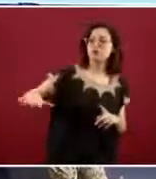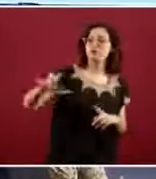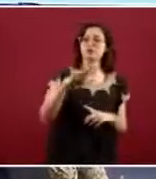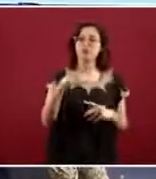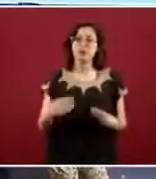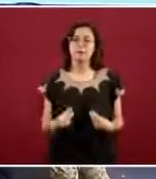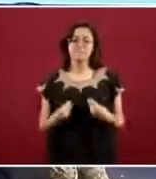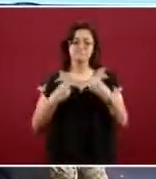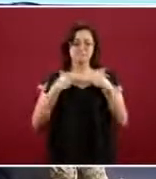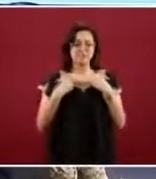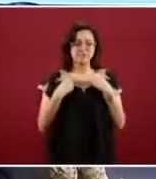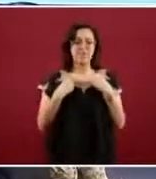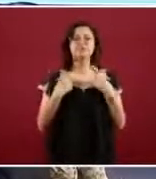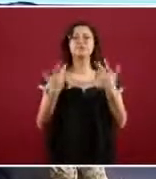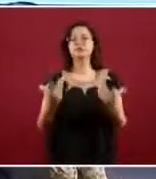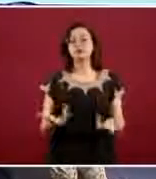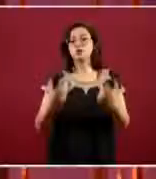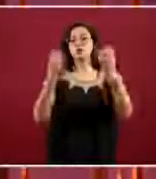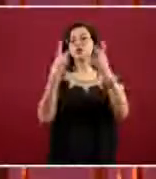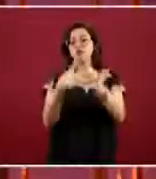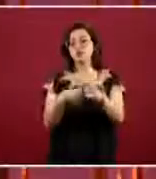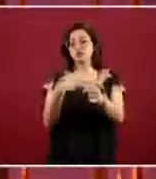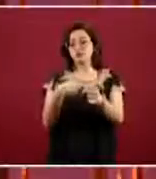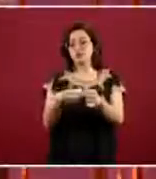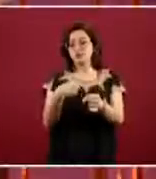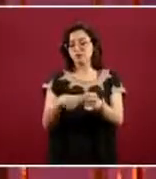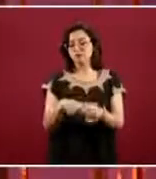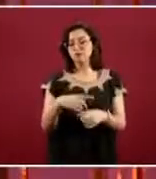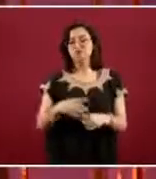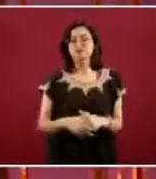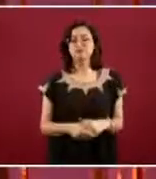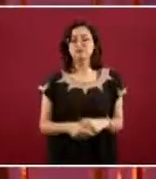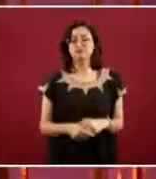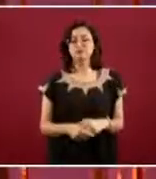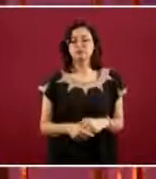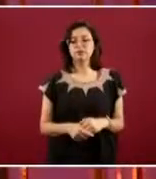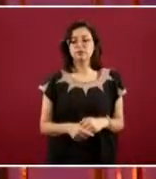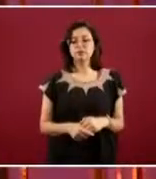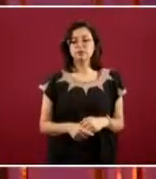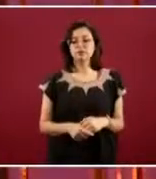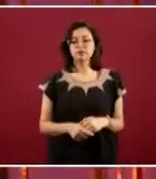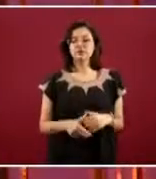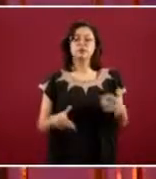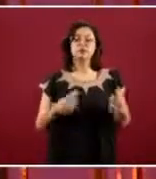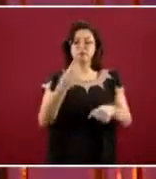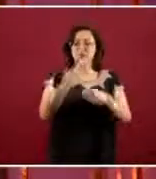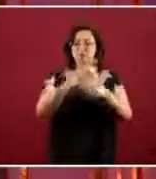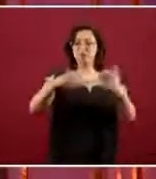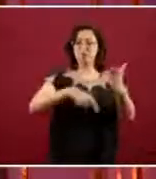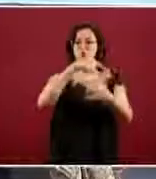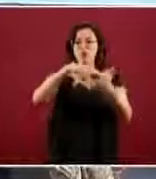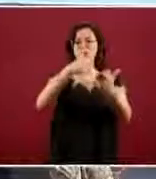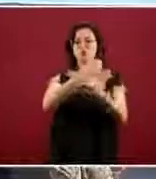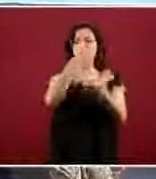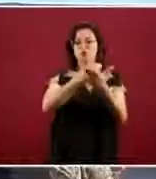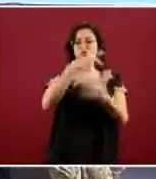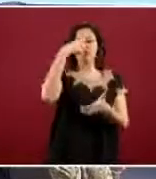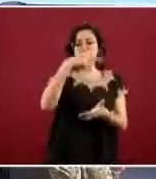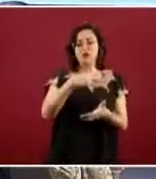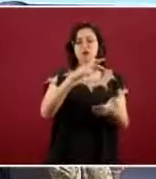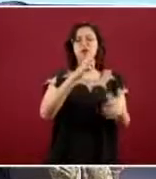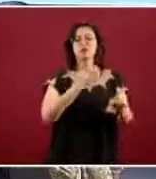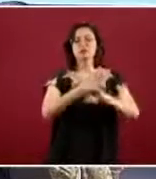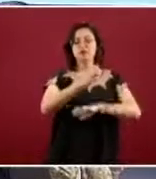es decir, por cantidad de casos que se han confirmado, estando bajo este esquema Ciudad de México, Estado de México y